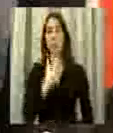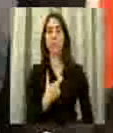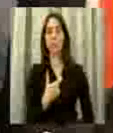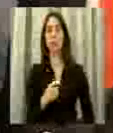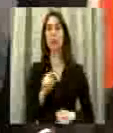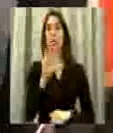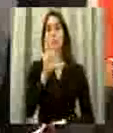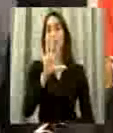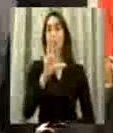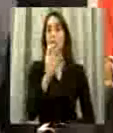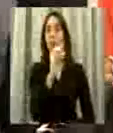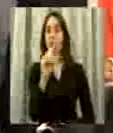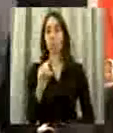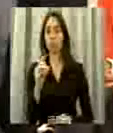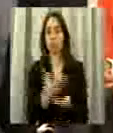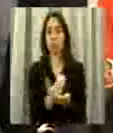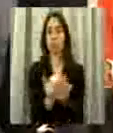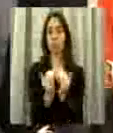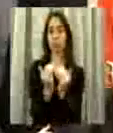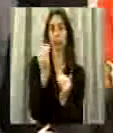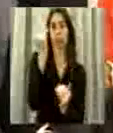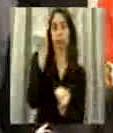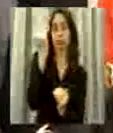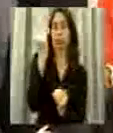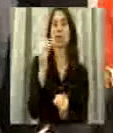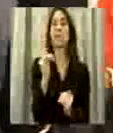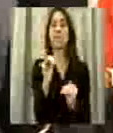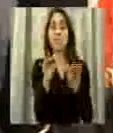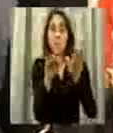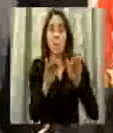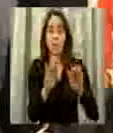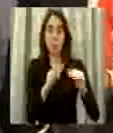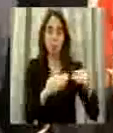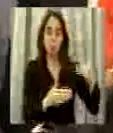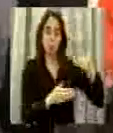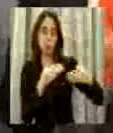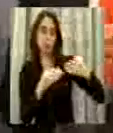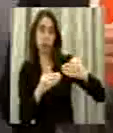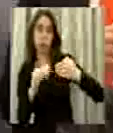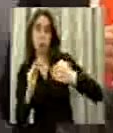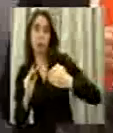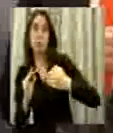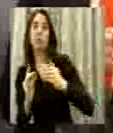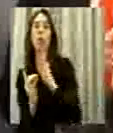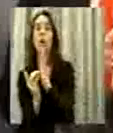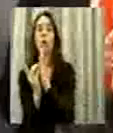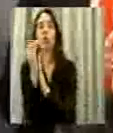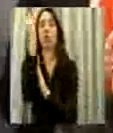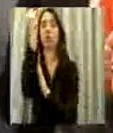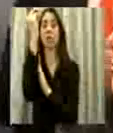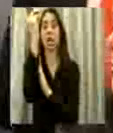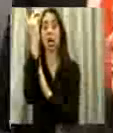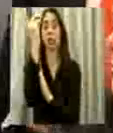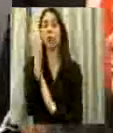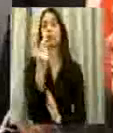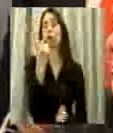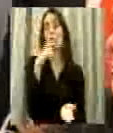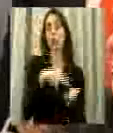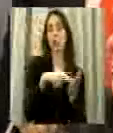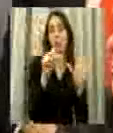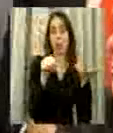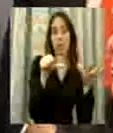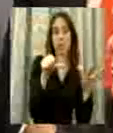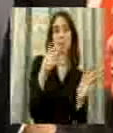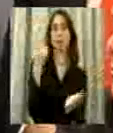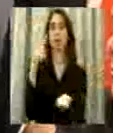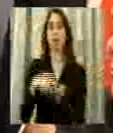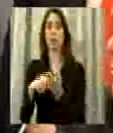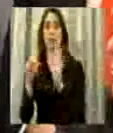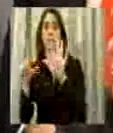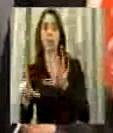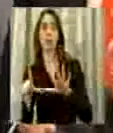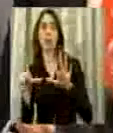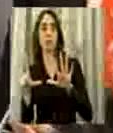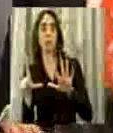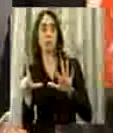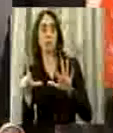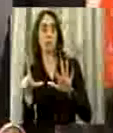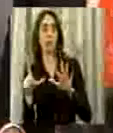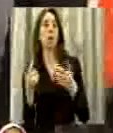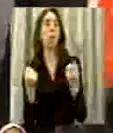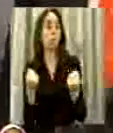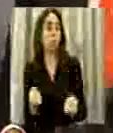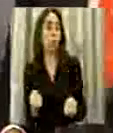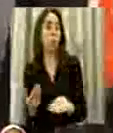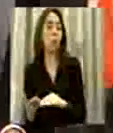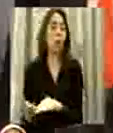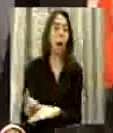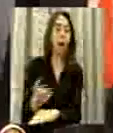de 5%. Si mantenemos este ritmo, podemos llegar al desarrollo entre el 2016 y el 2017. Es decir,